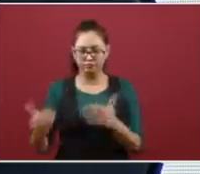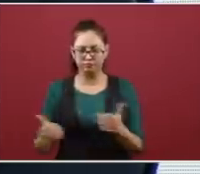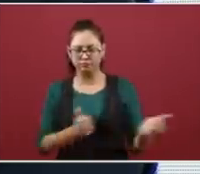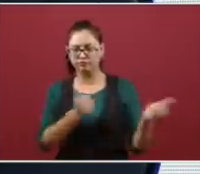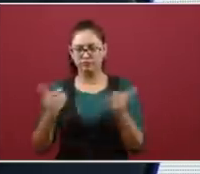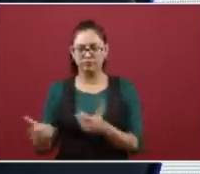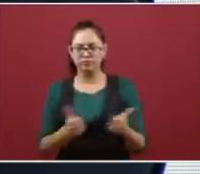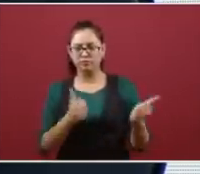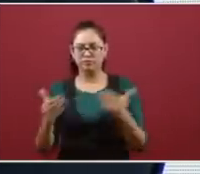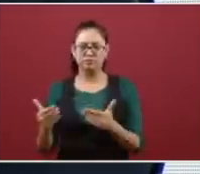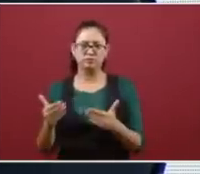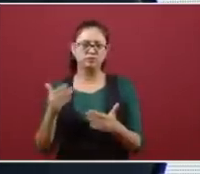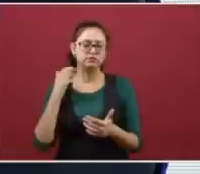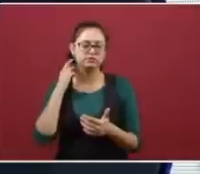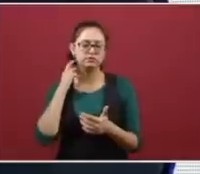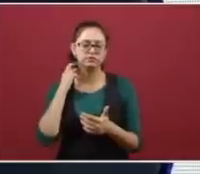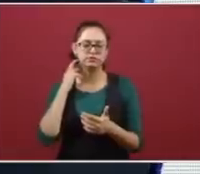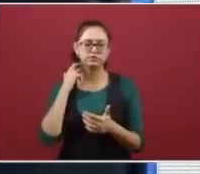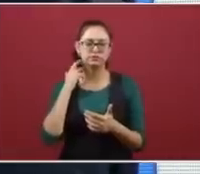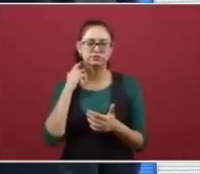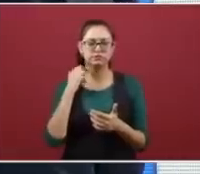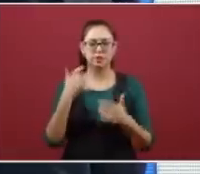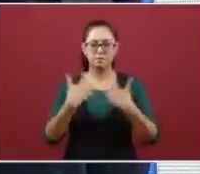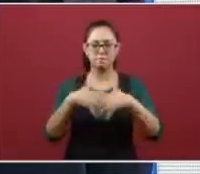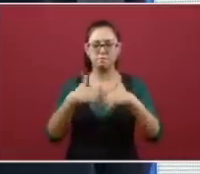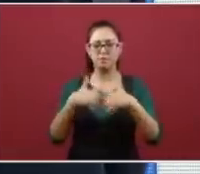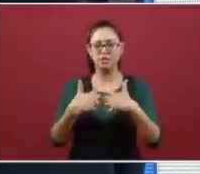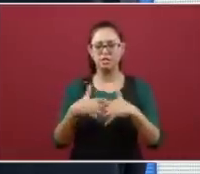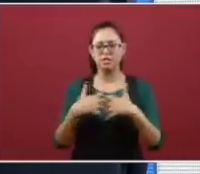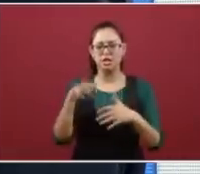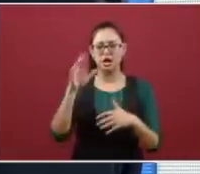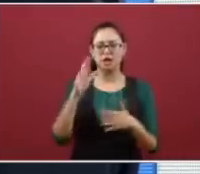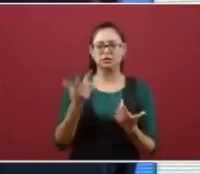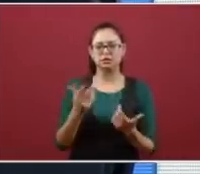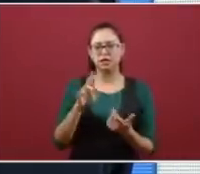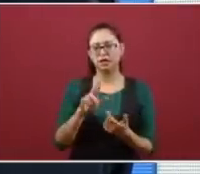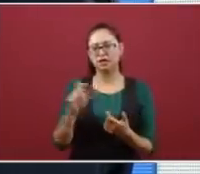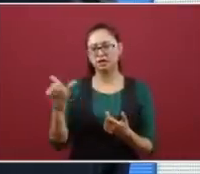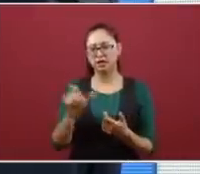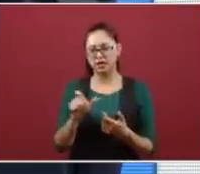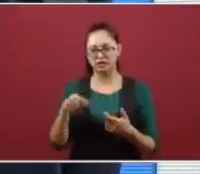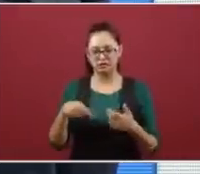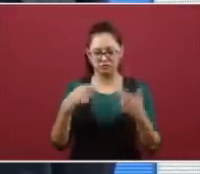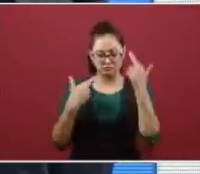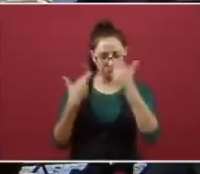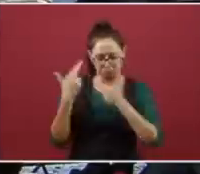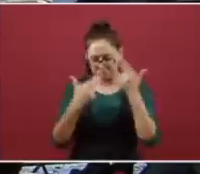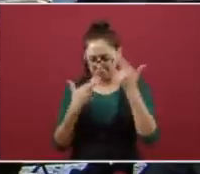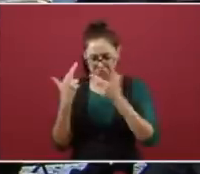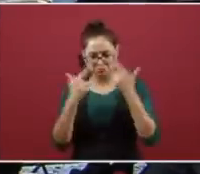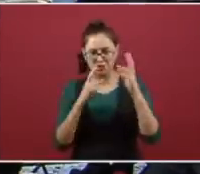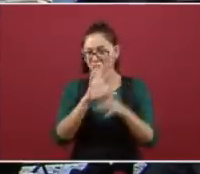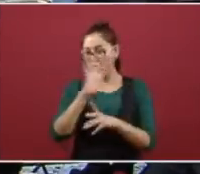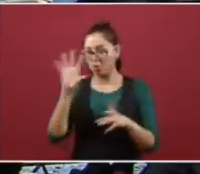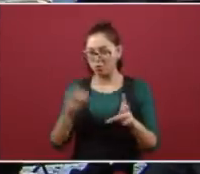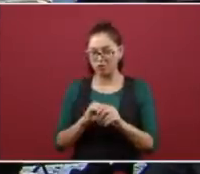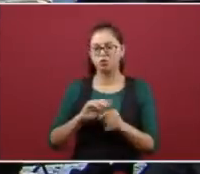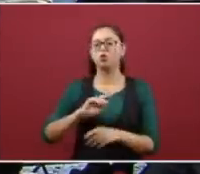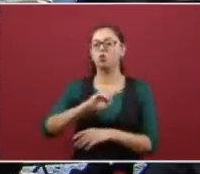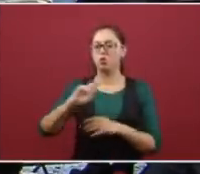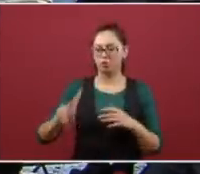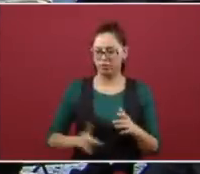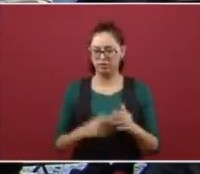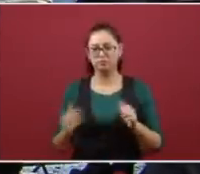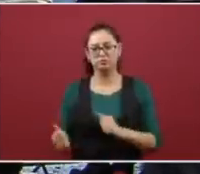pasados por rayos x y desde posteriormente se vuelve a cargar el autobús aquí en este punto la